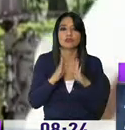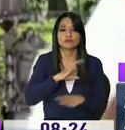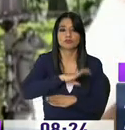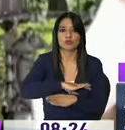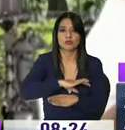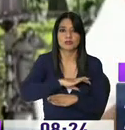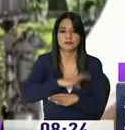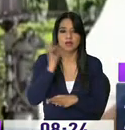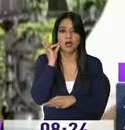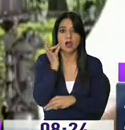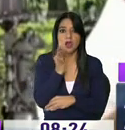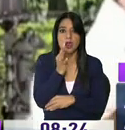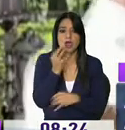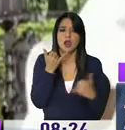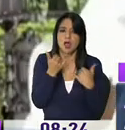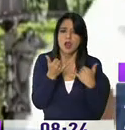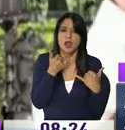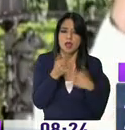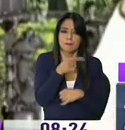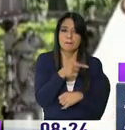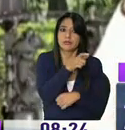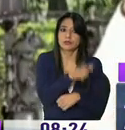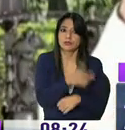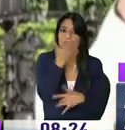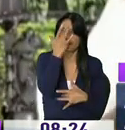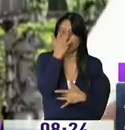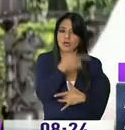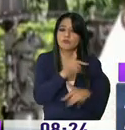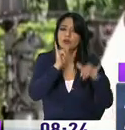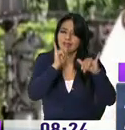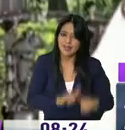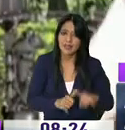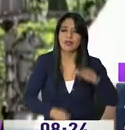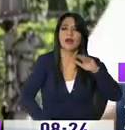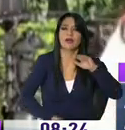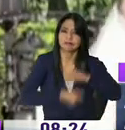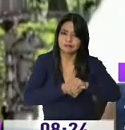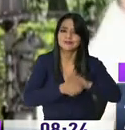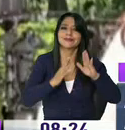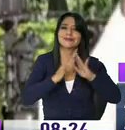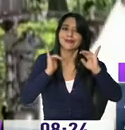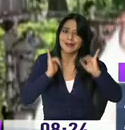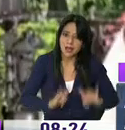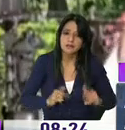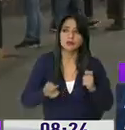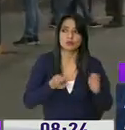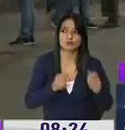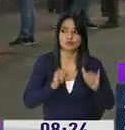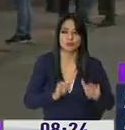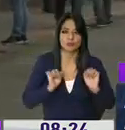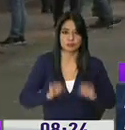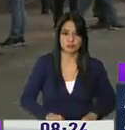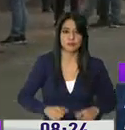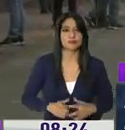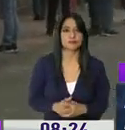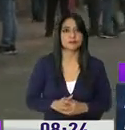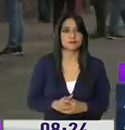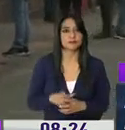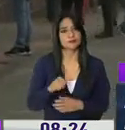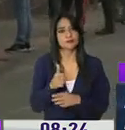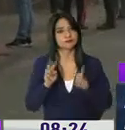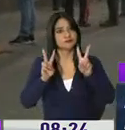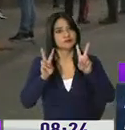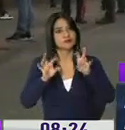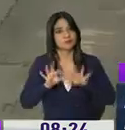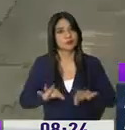call center estar llamando a la persona contagiada que no salga, monitoreándole que está en la casa. Entre otros casos importantes,